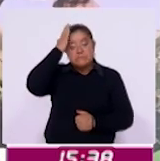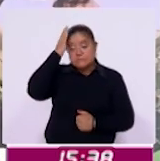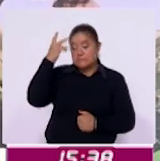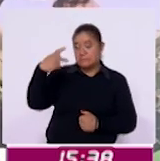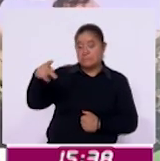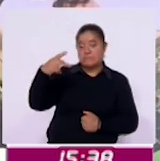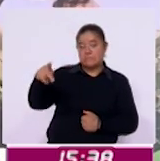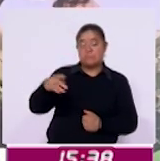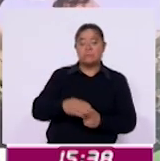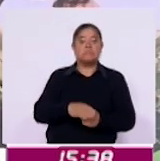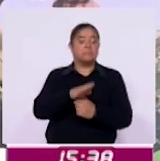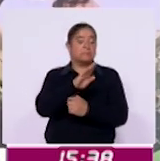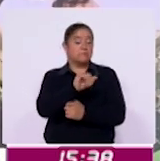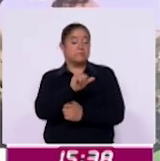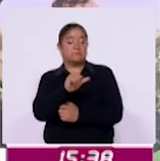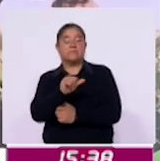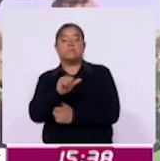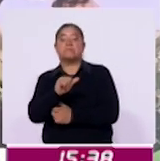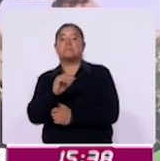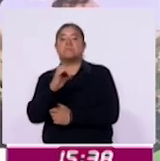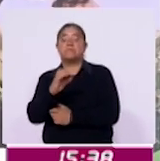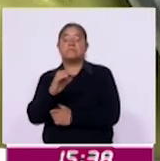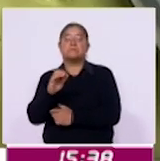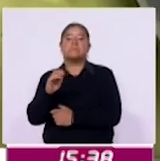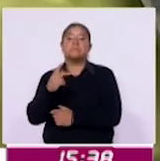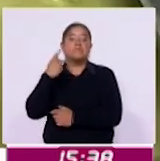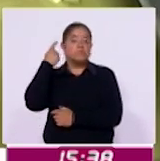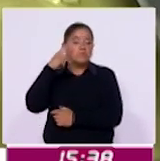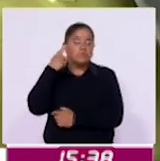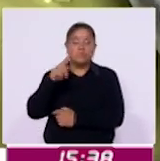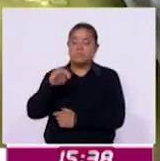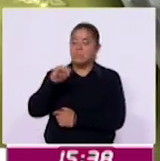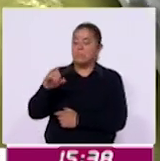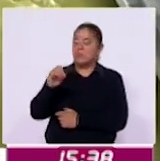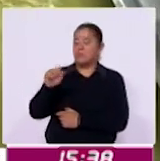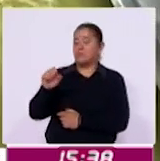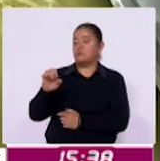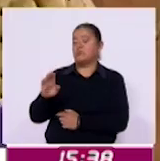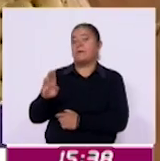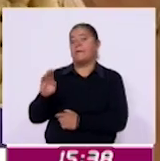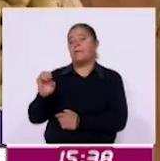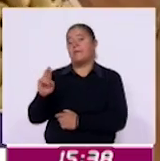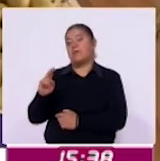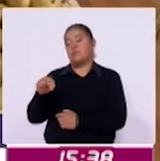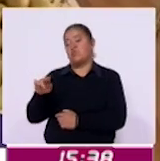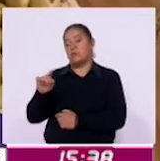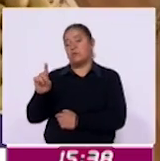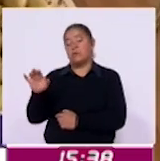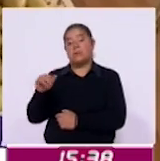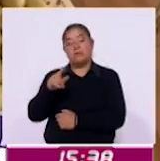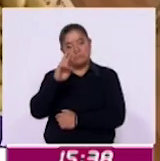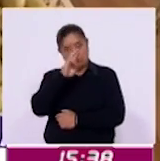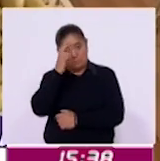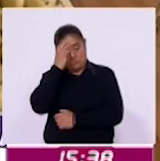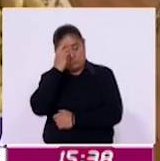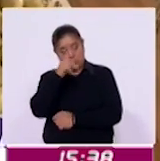de Alimentos Caritas Puebla, José Miguel Rojas Bertiz Bermúdez, reconoció el trabajo que se realiza en el estado para combatir la inseguridad